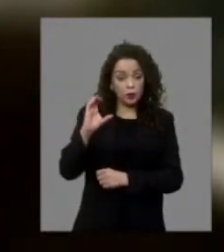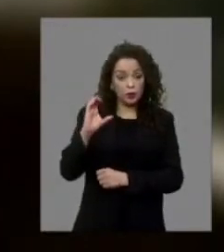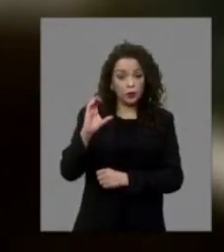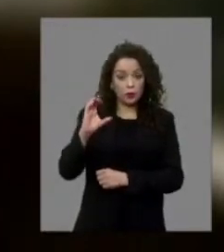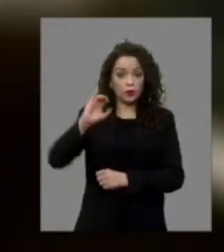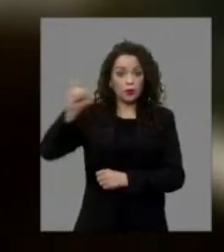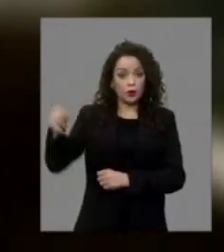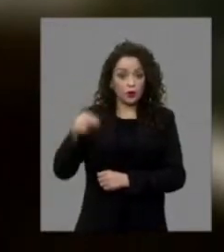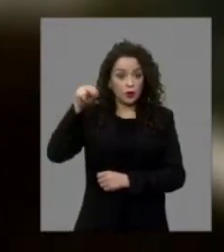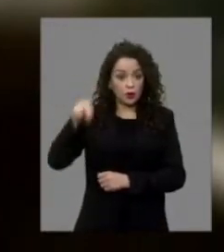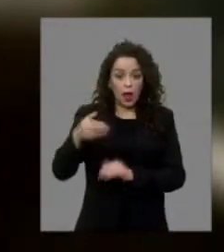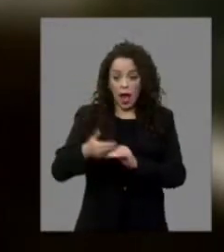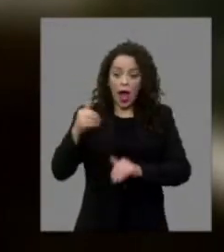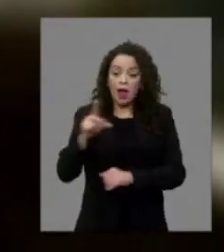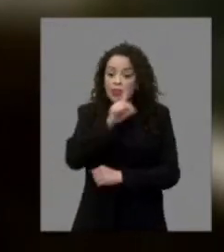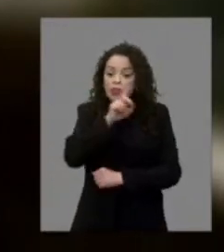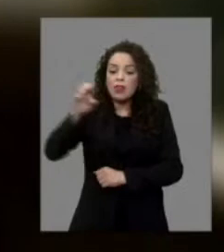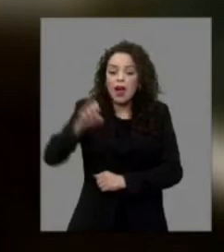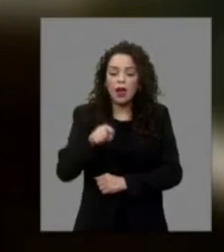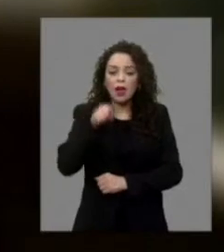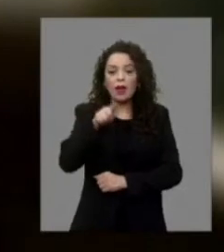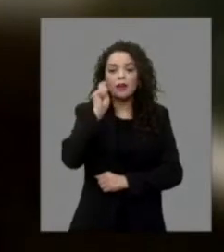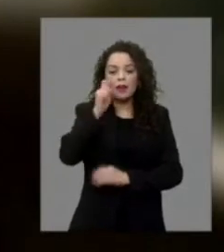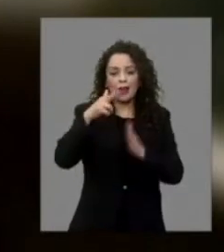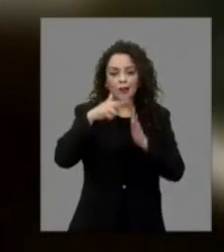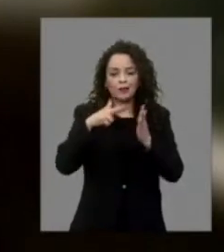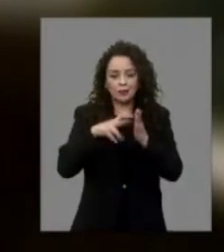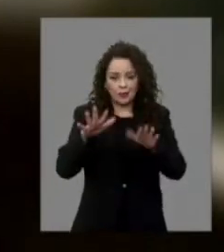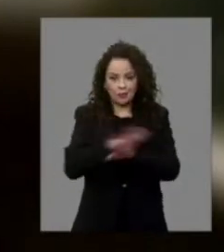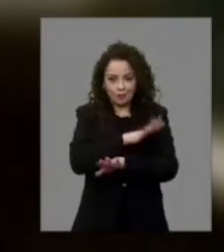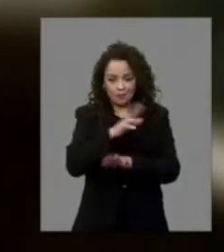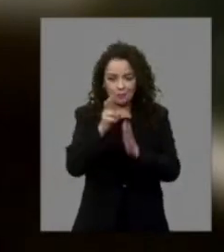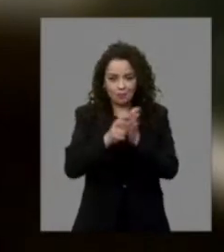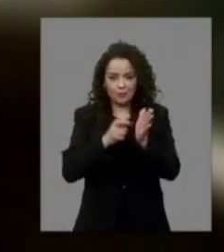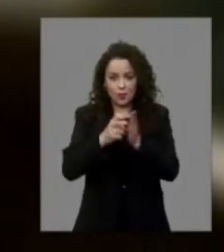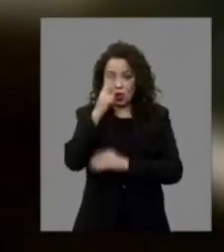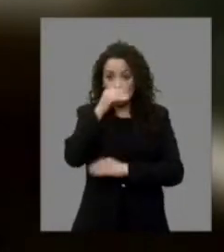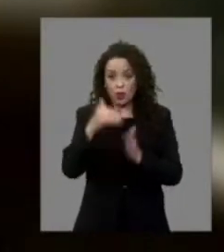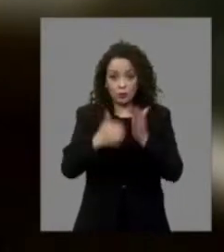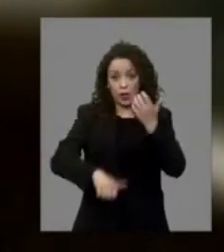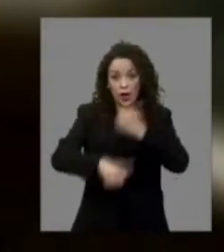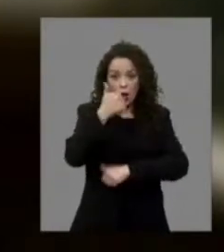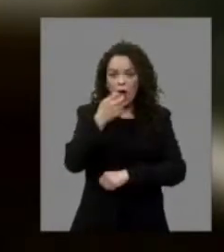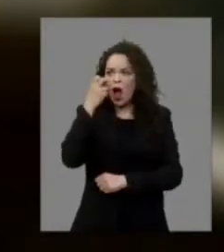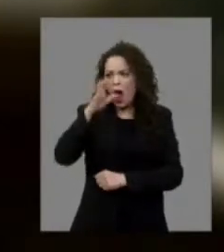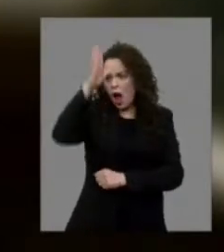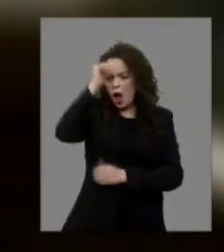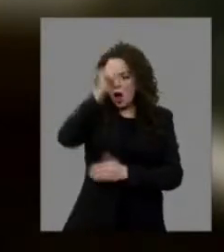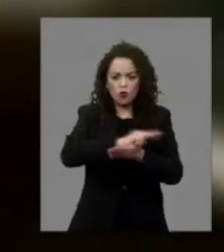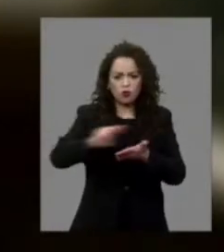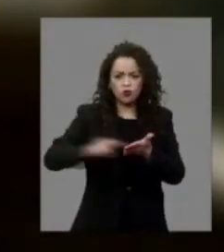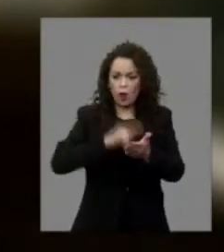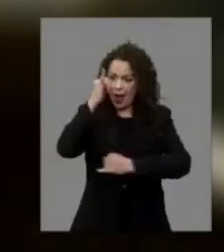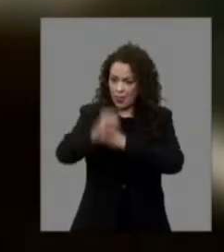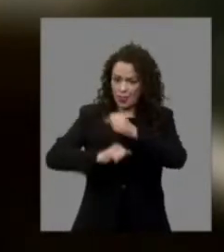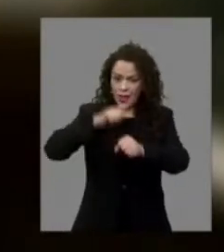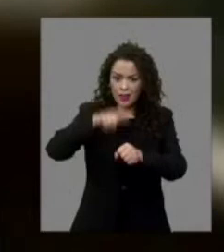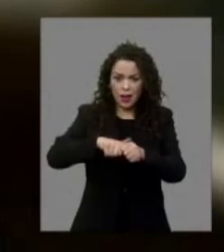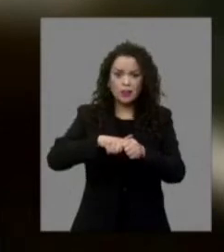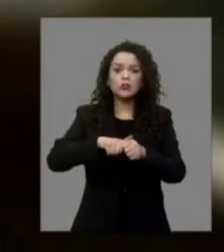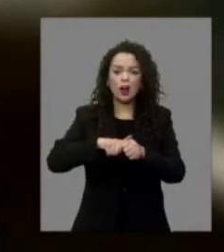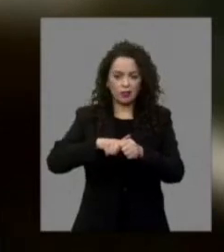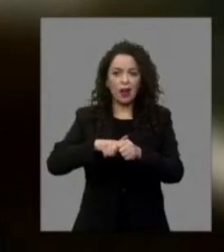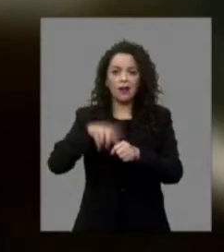de 2011, que los tratados internacionales se encontraban en un plano inmediatamente inferior a